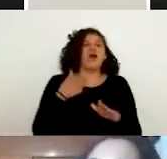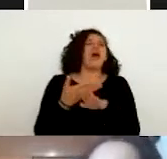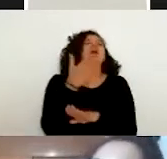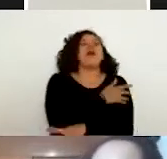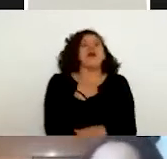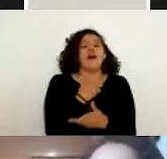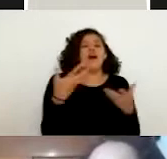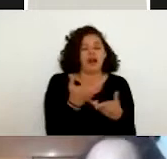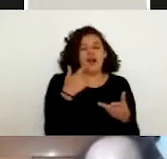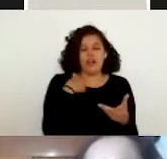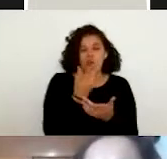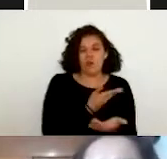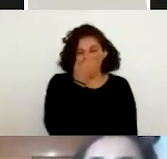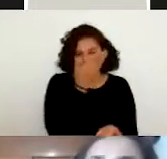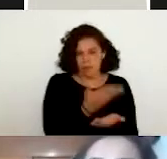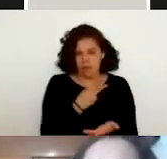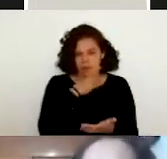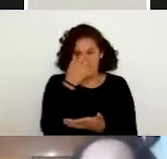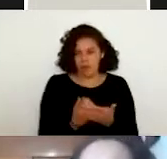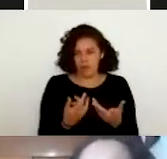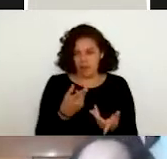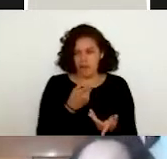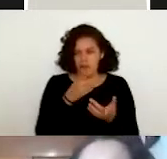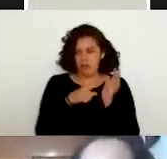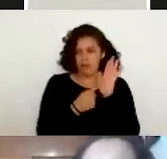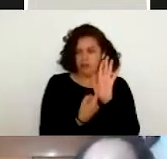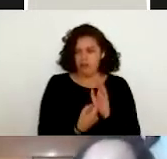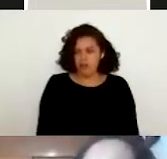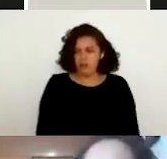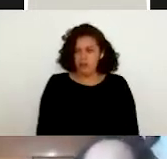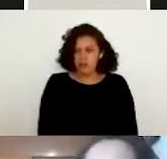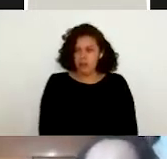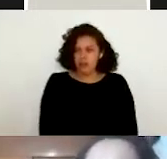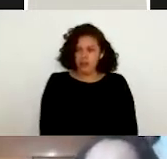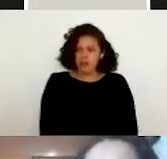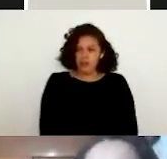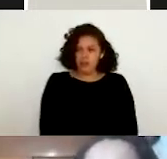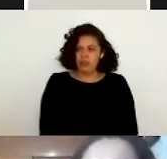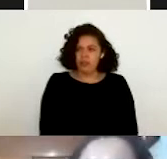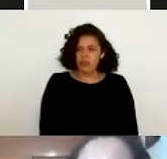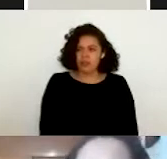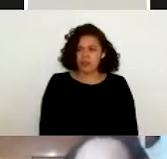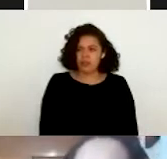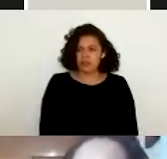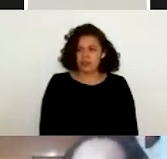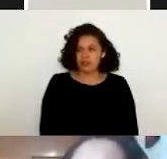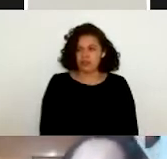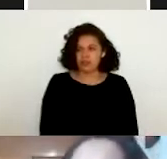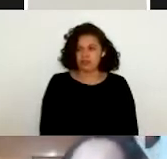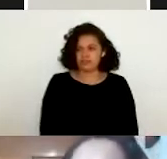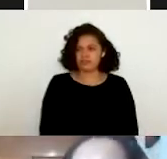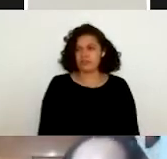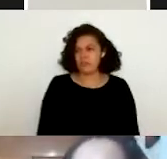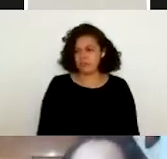yo entrego la propuesta de mi proyecto. Si algo de esto ocurre, puede ser